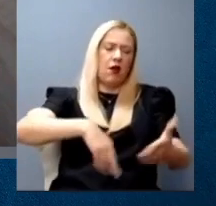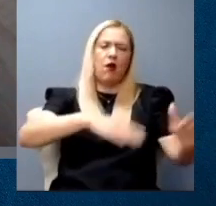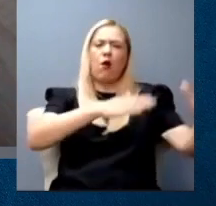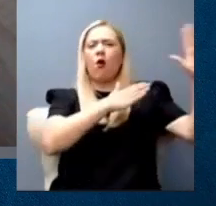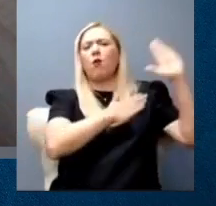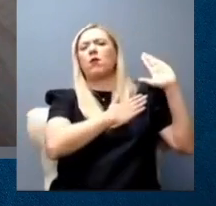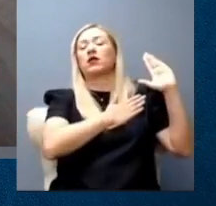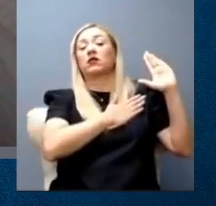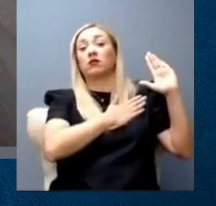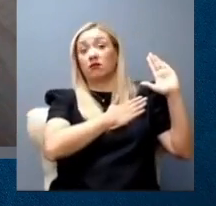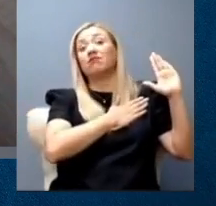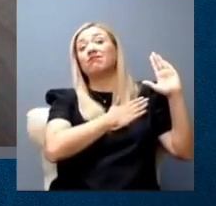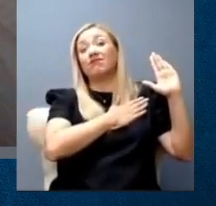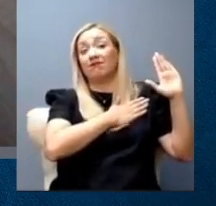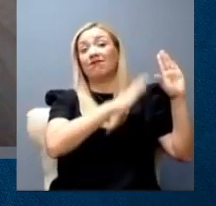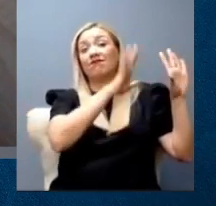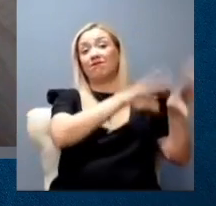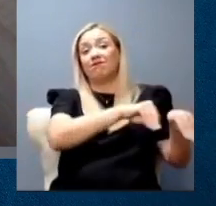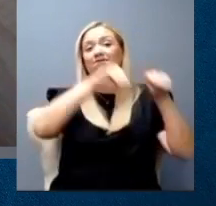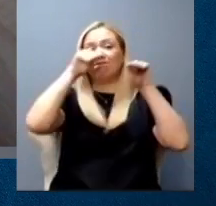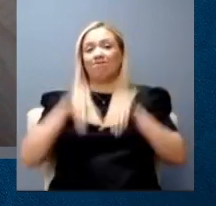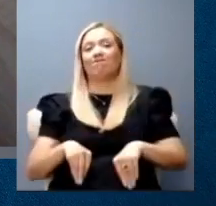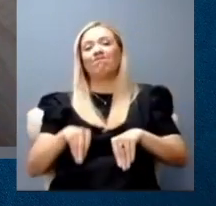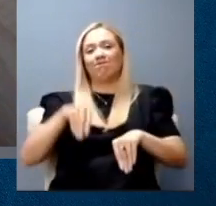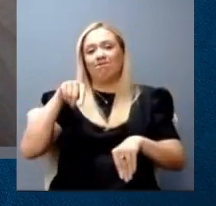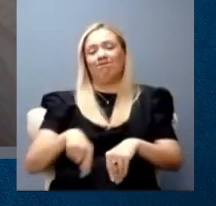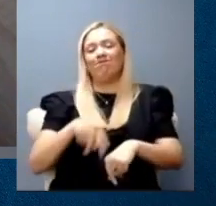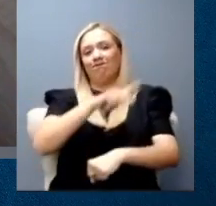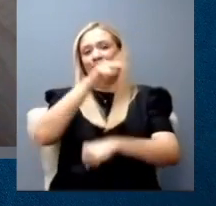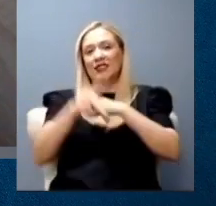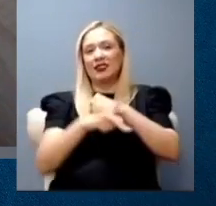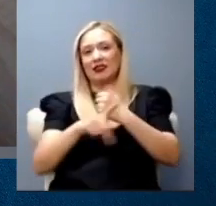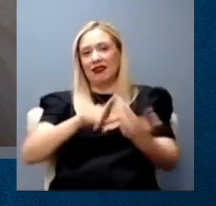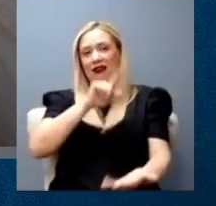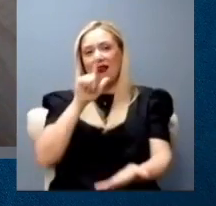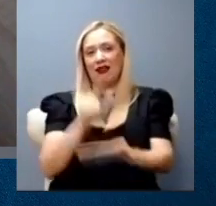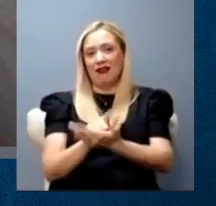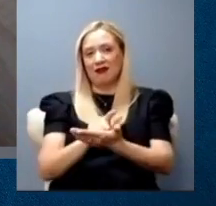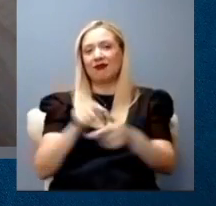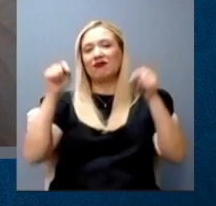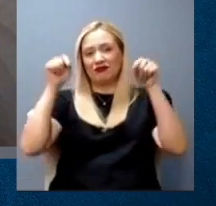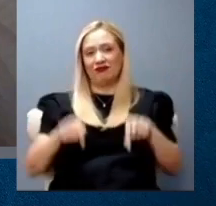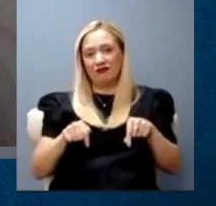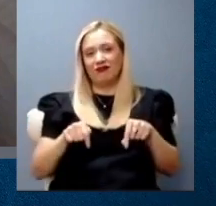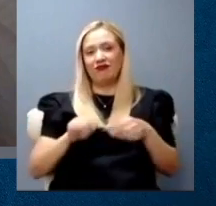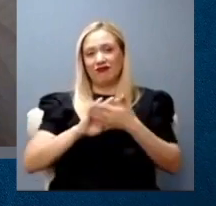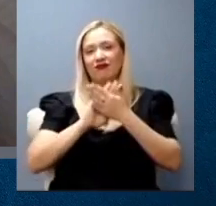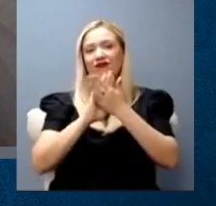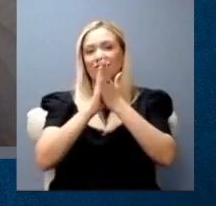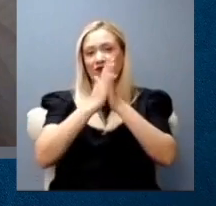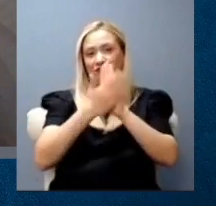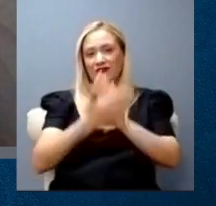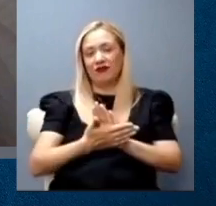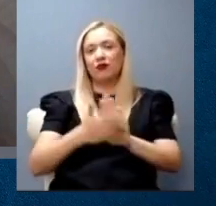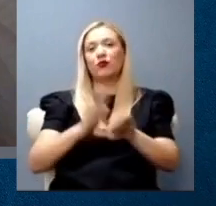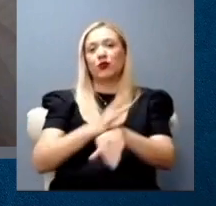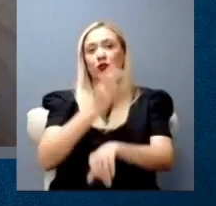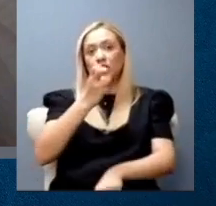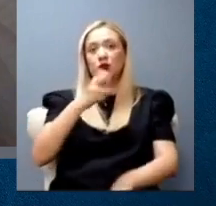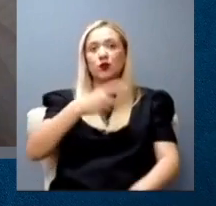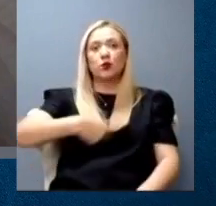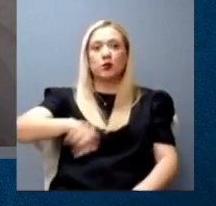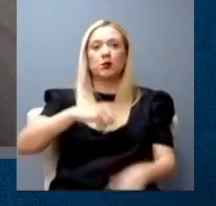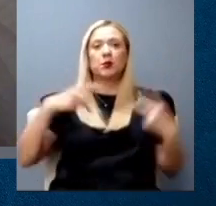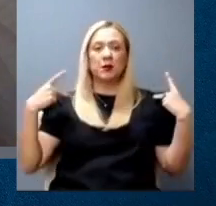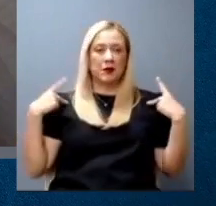lo van a adoptar en el nivel interno. Entonces, bueno, eso es lo que va permitiendo al ciudadano de a pie,